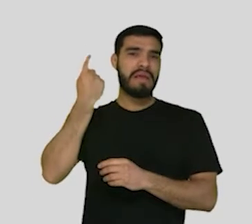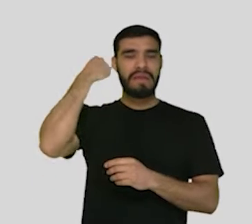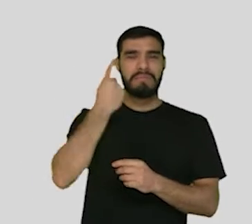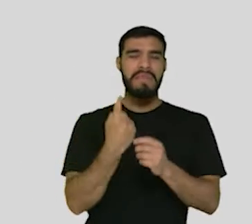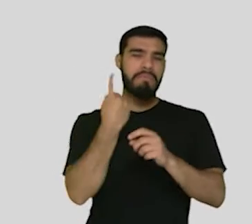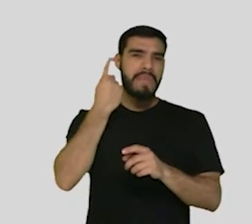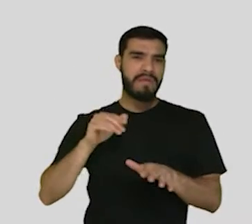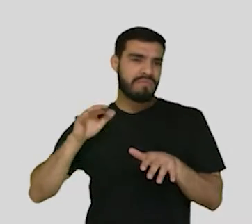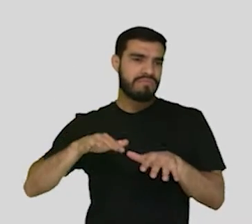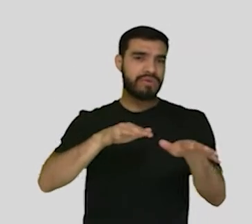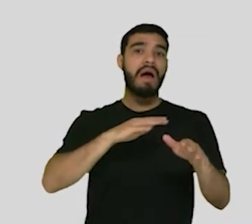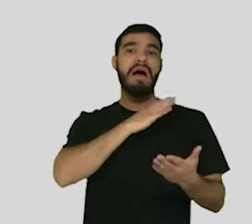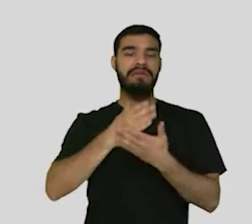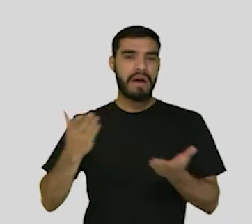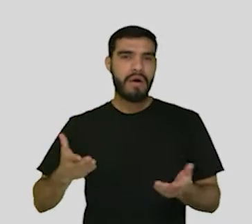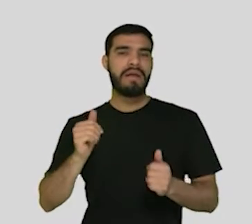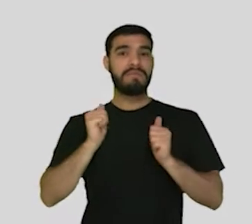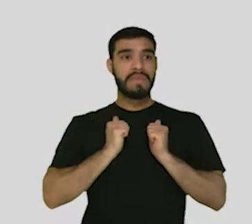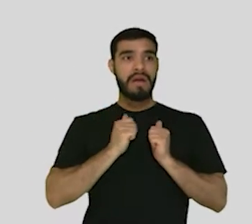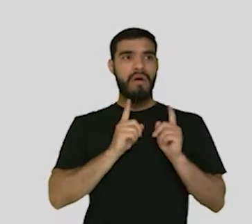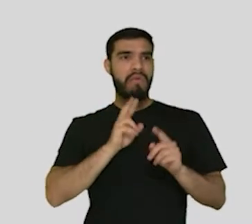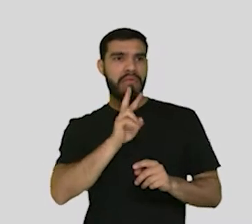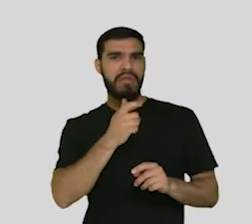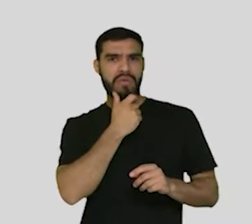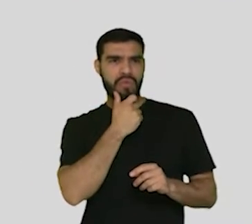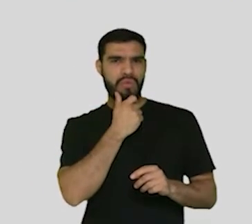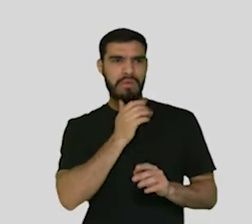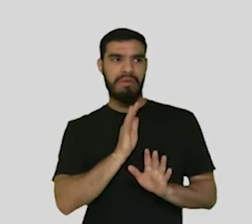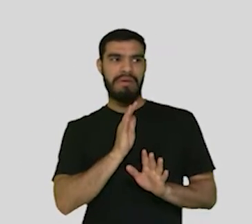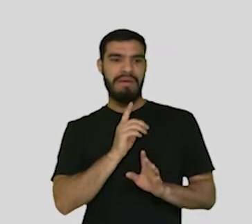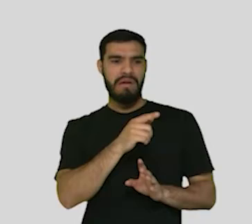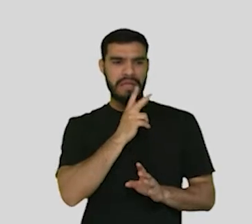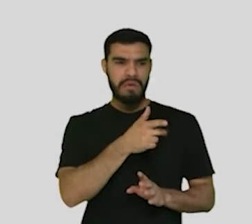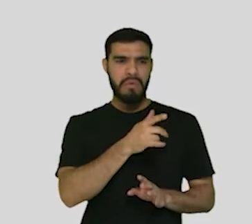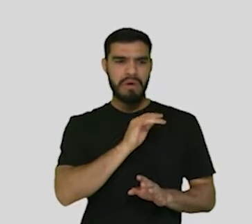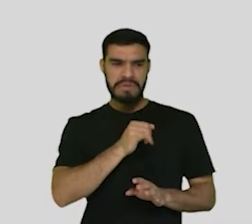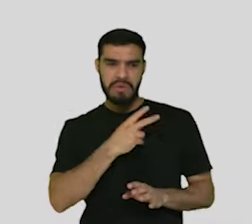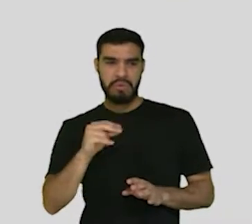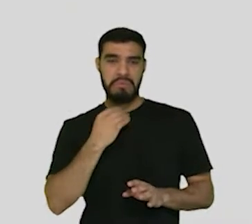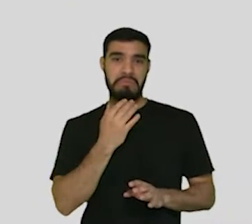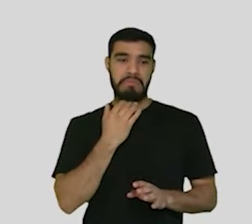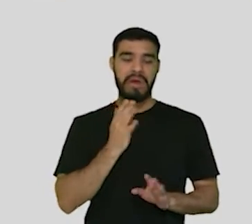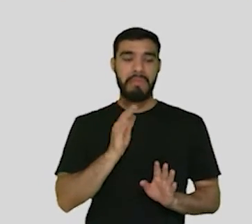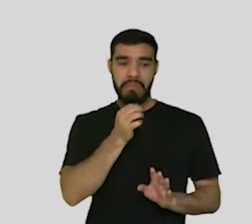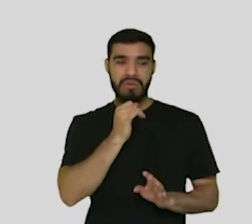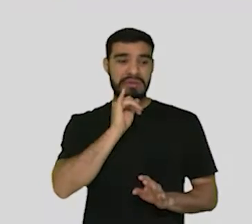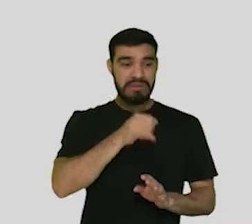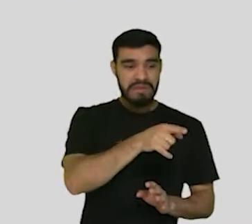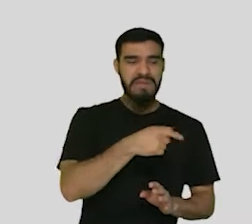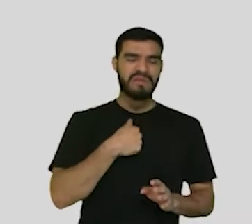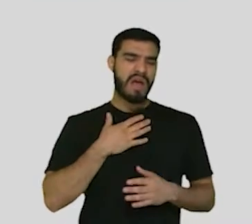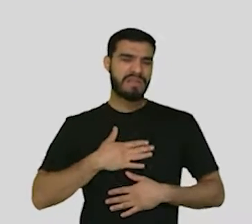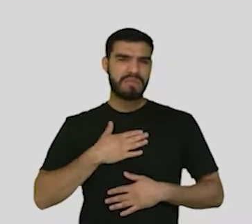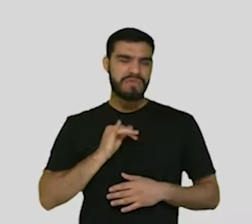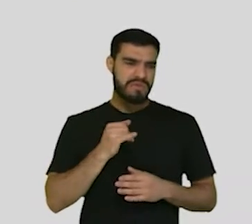cambio, 18 años de marcha, ja, sí tuvo o joma o compartí mi tapa